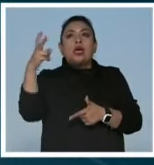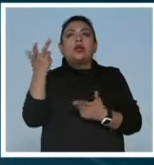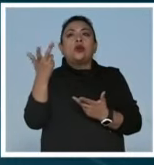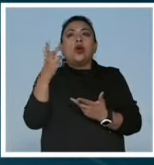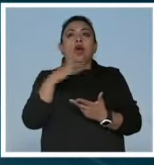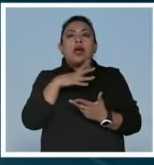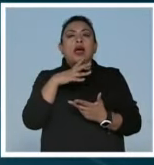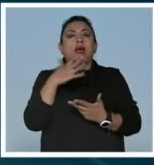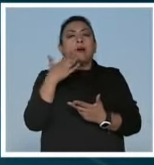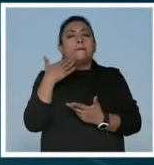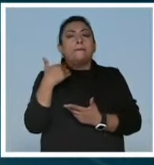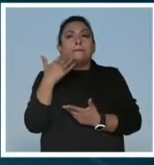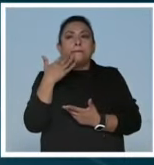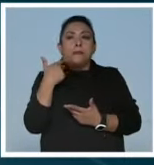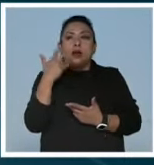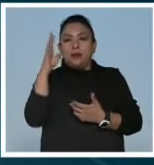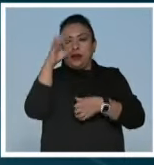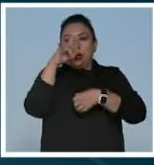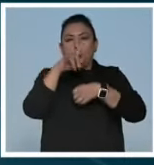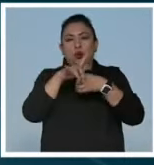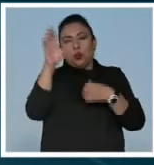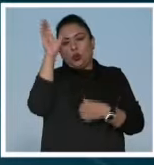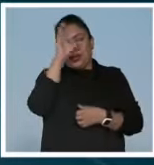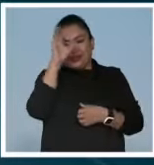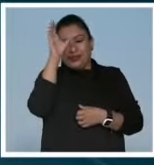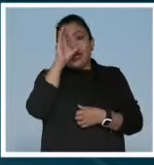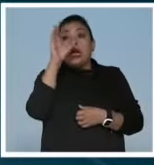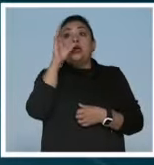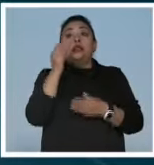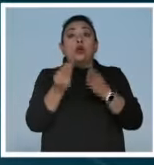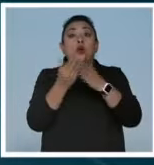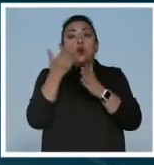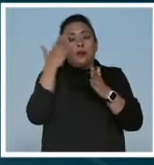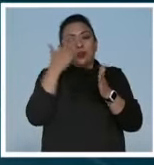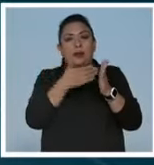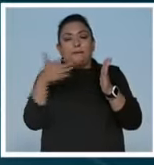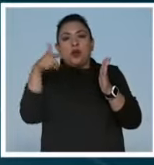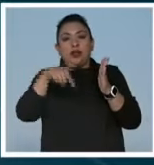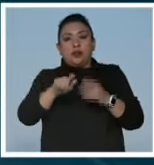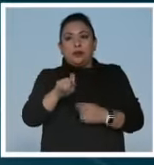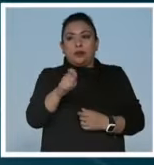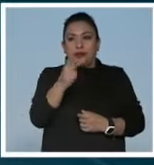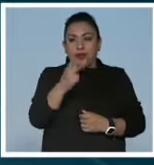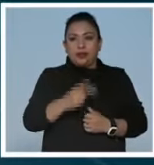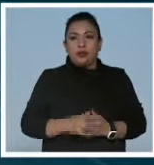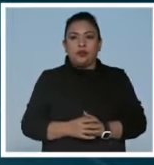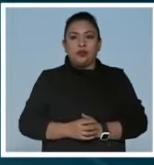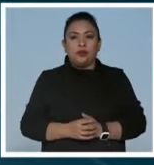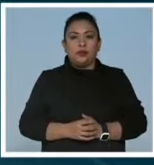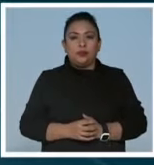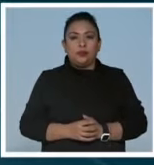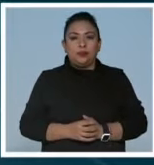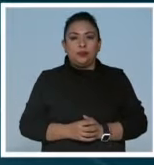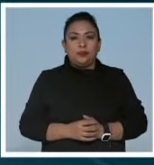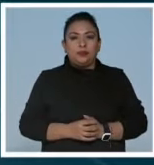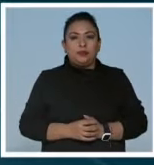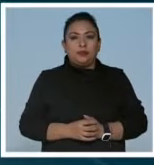el lado amable de la cultura, de la ciencia y la cultura, estrena temporada aquí en Canal 22.